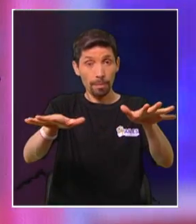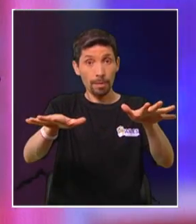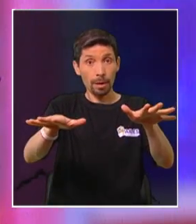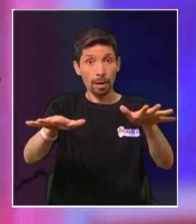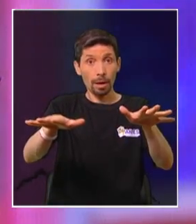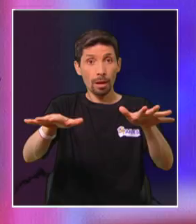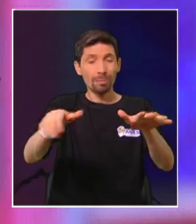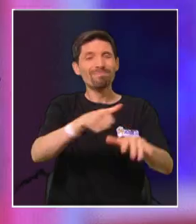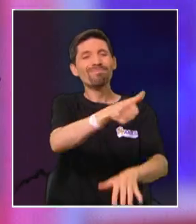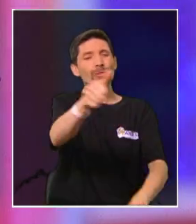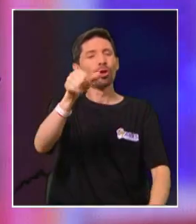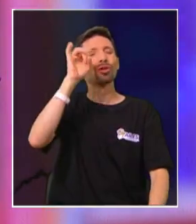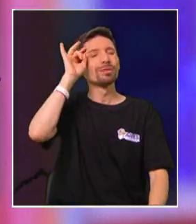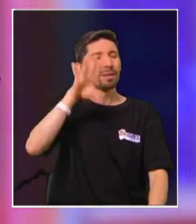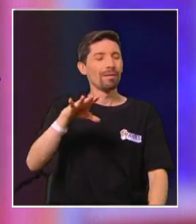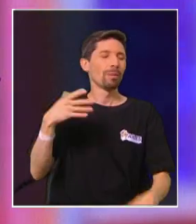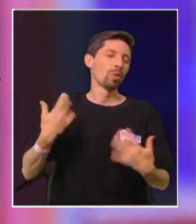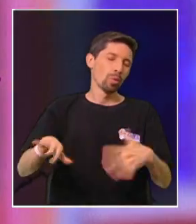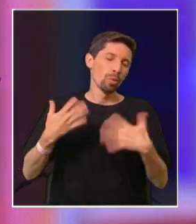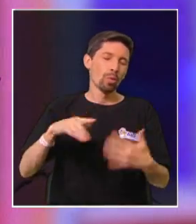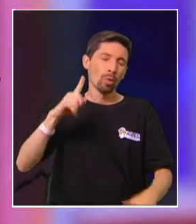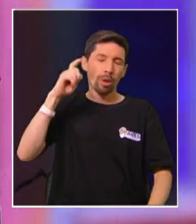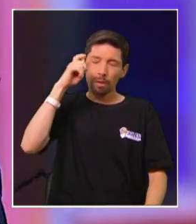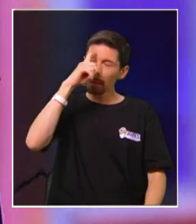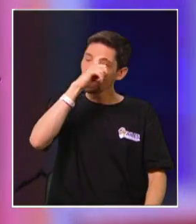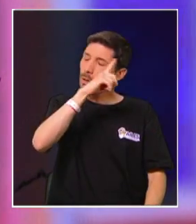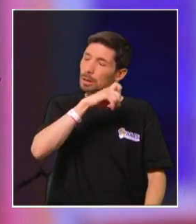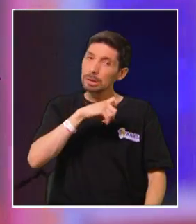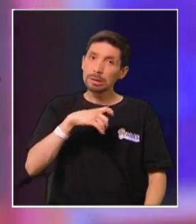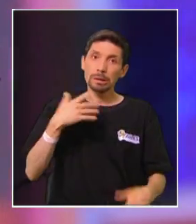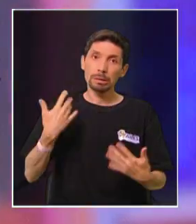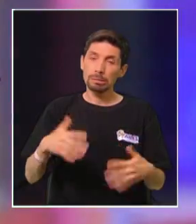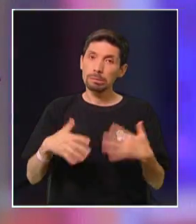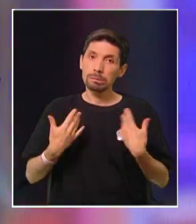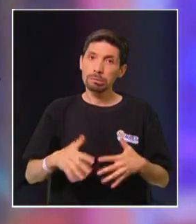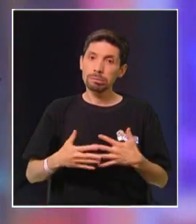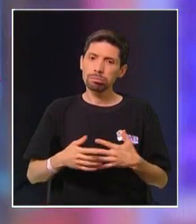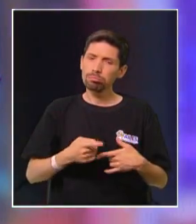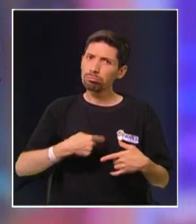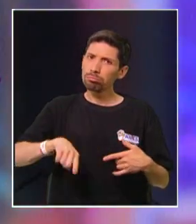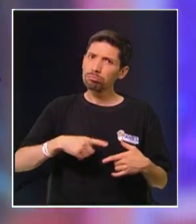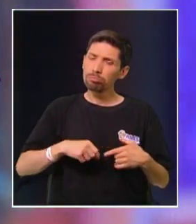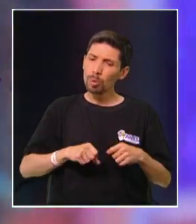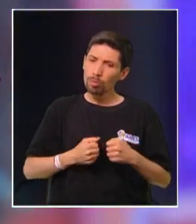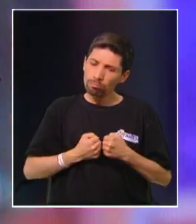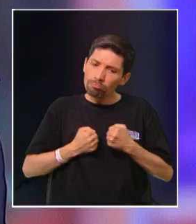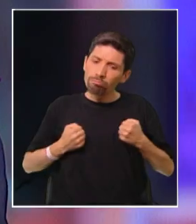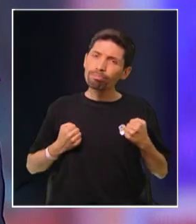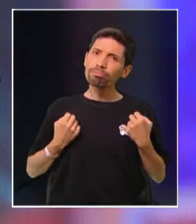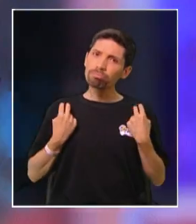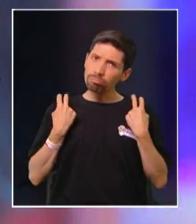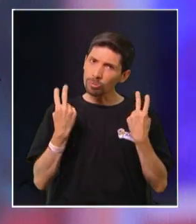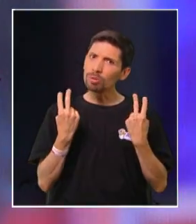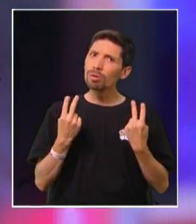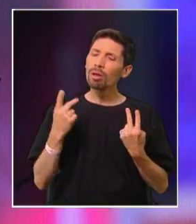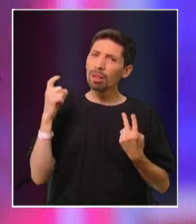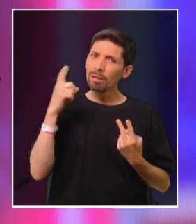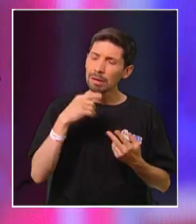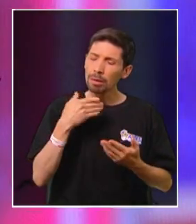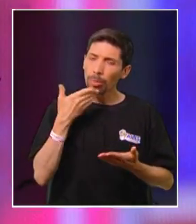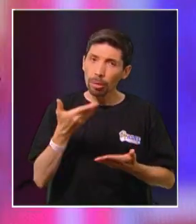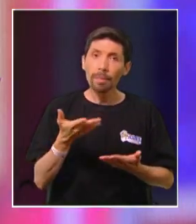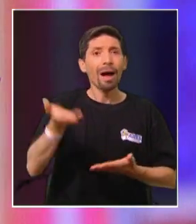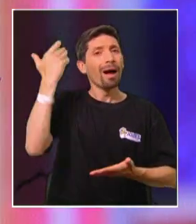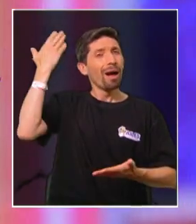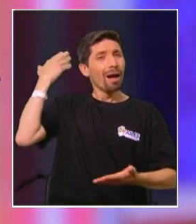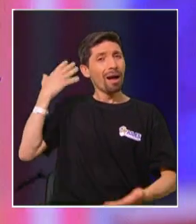todos sabemos que han sido duros, difíciles, pero nosotros hemos superado todos los escollos. Hicimos con éxito en